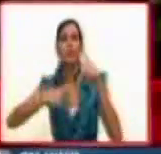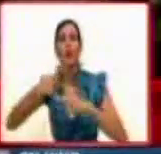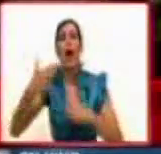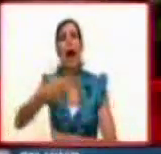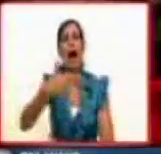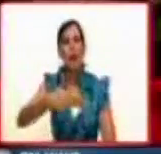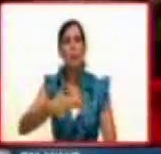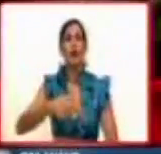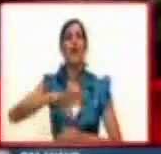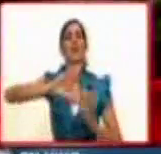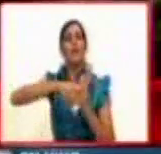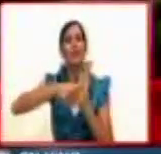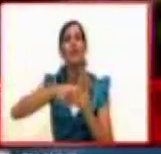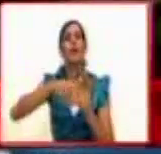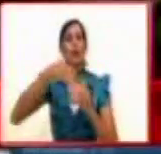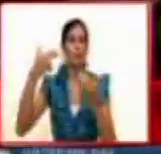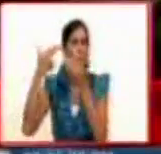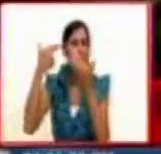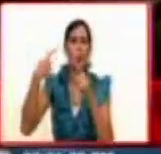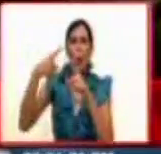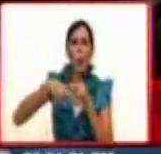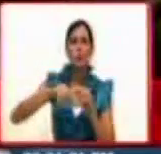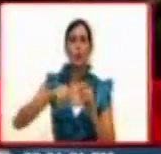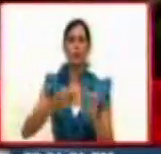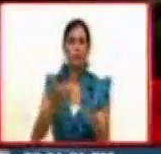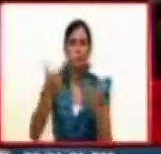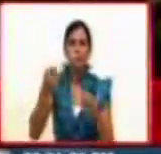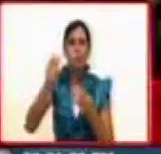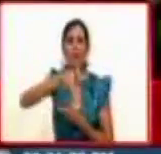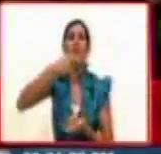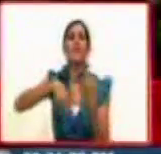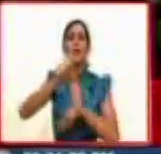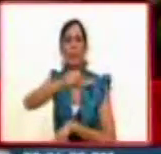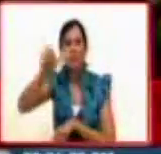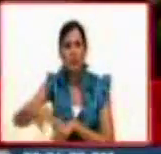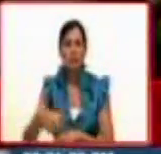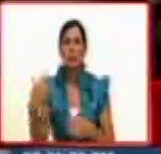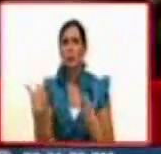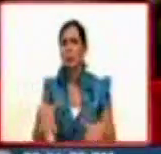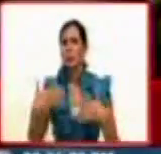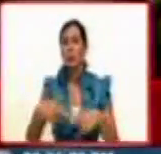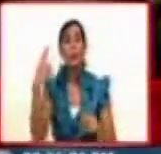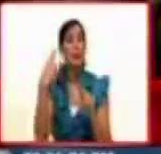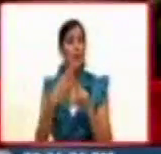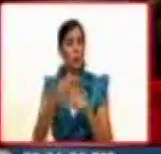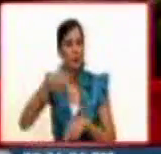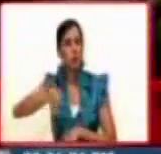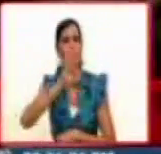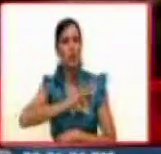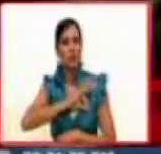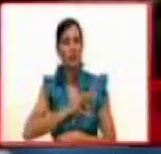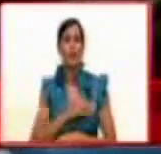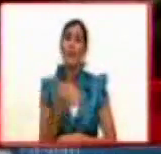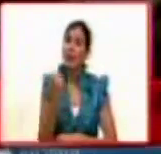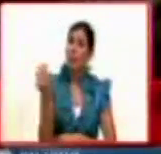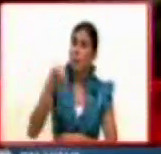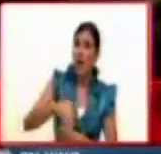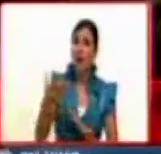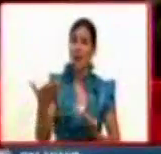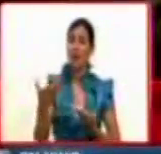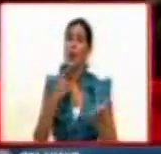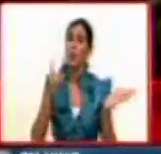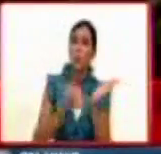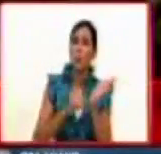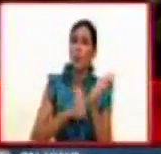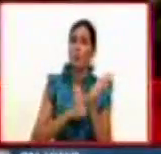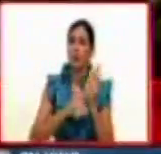personas generan sensaciones crecientes de seguridad en nuestras sociedades. Y aún es insuficiente el cumplimiento de los preceptos